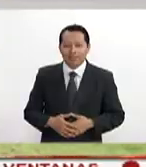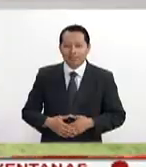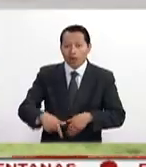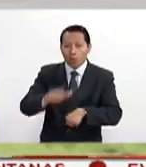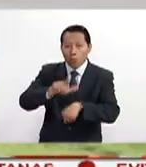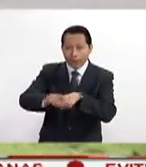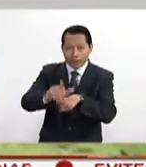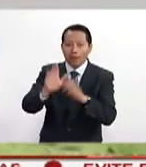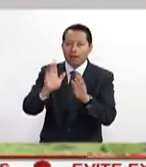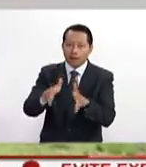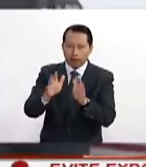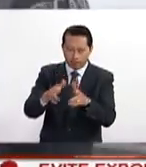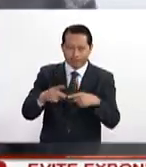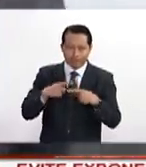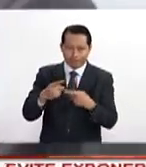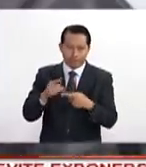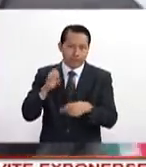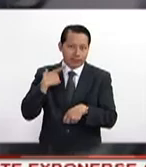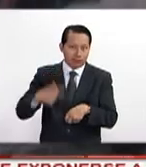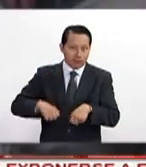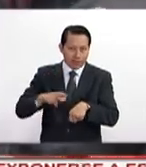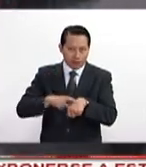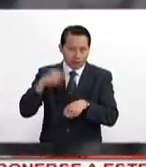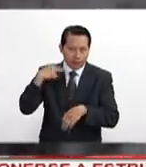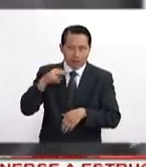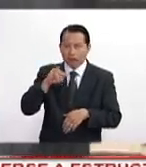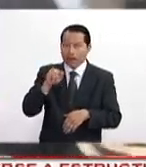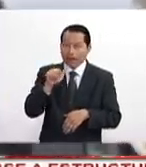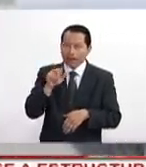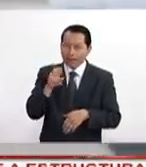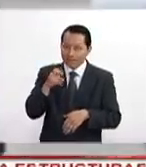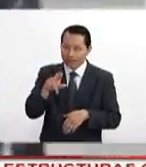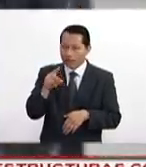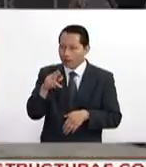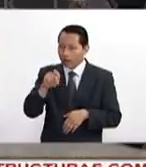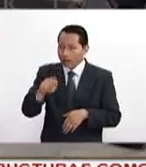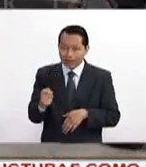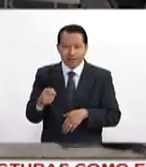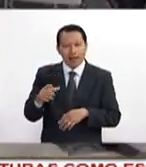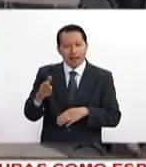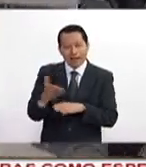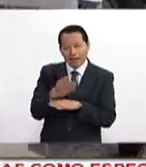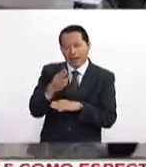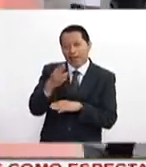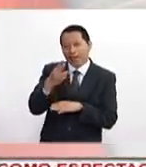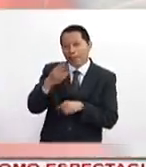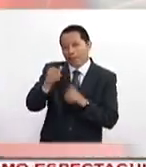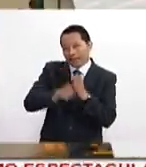Guatemala extraditó a México al exgobernador de Veracruz, Javier Duarte, 3 meses después de su captura.